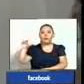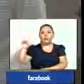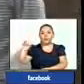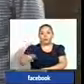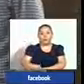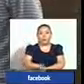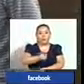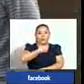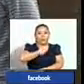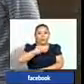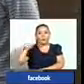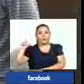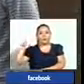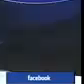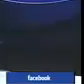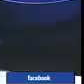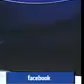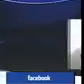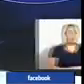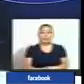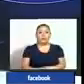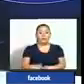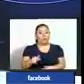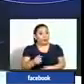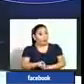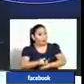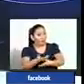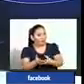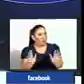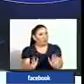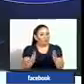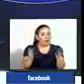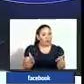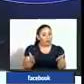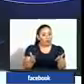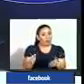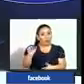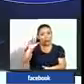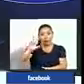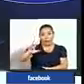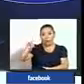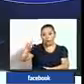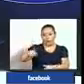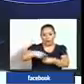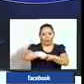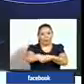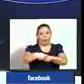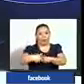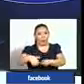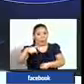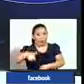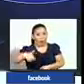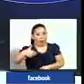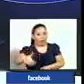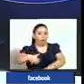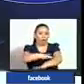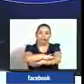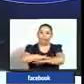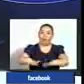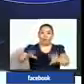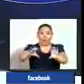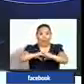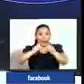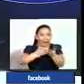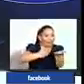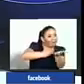reporte de Luis Alberto López. Comentarles también que hasta el 31 de diciembre de este año quedan suspendidas